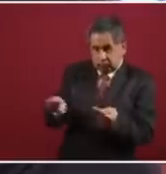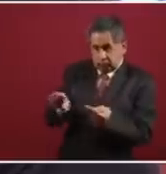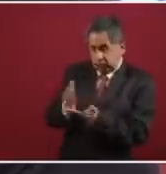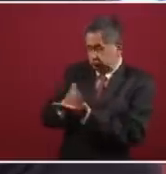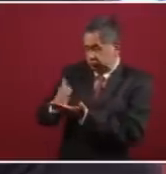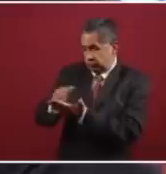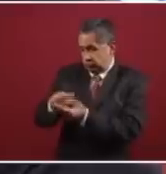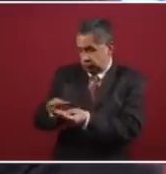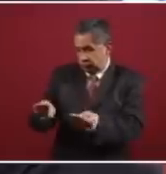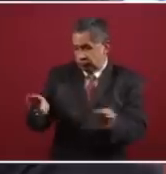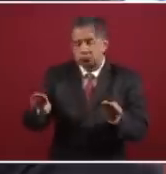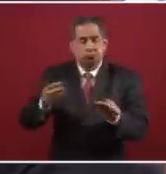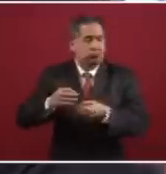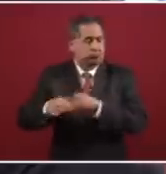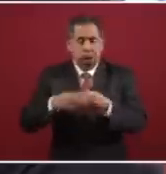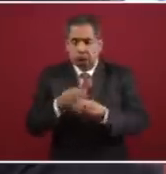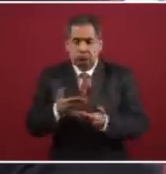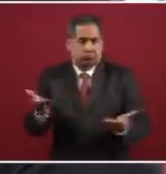el ingreso.